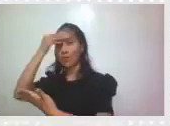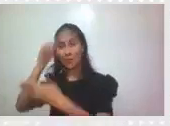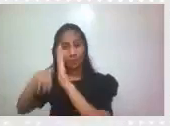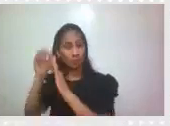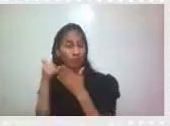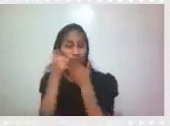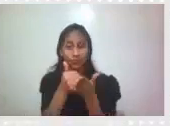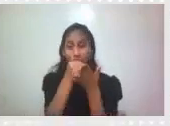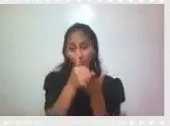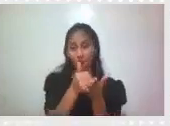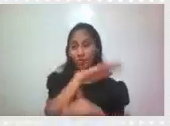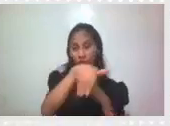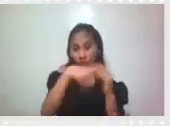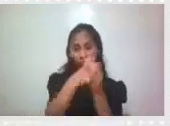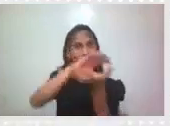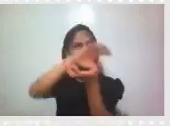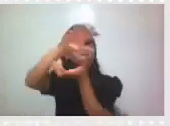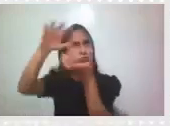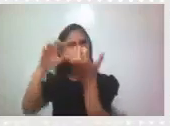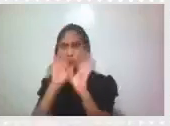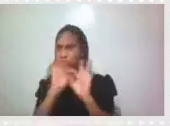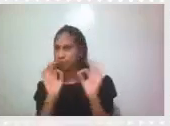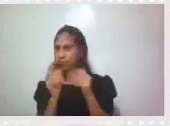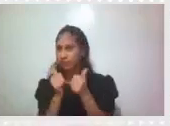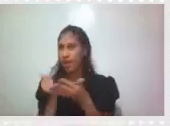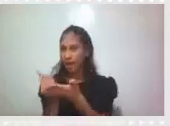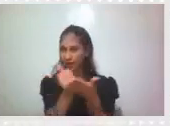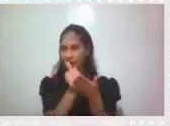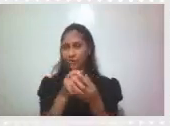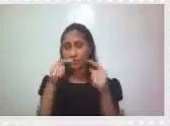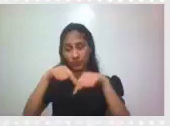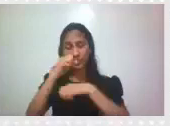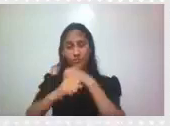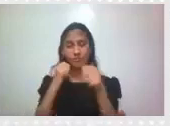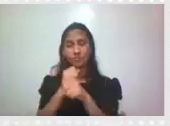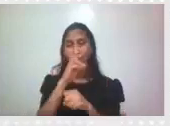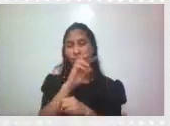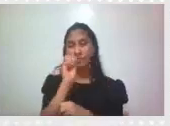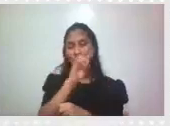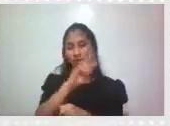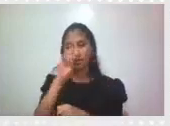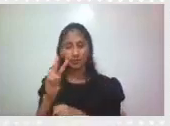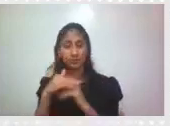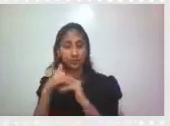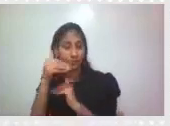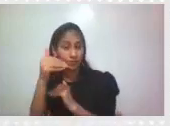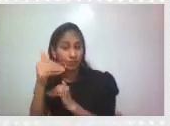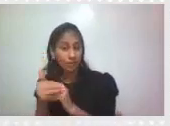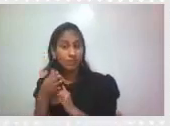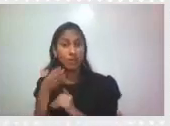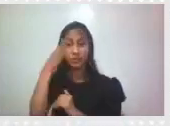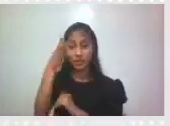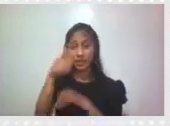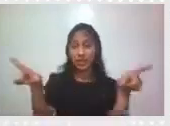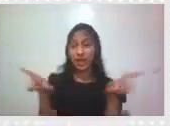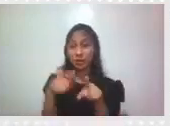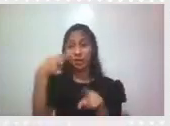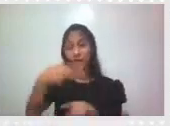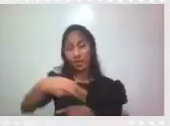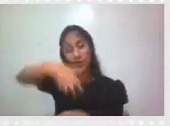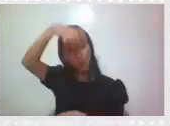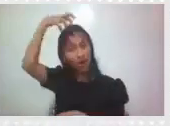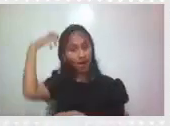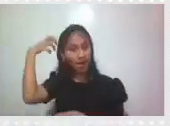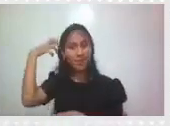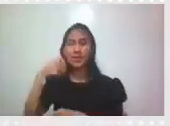de los resultados que hemos obtenido en lo que va del 2022. Próximamente vamos a estar en Huancavelica. Vamos a